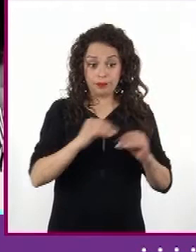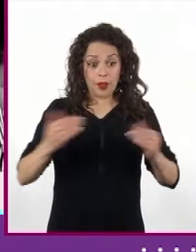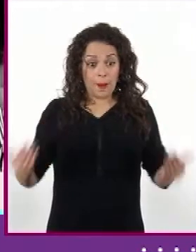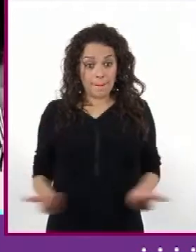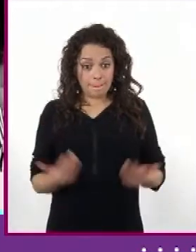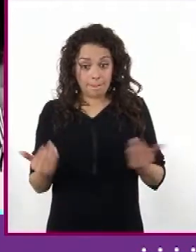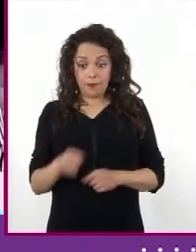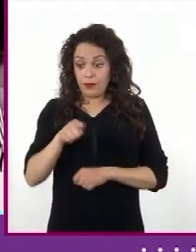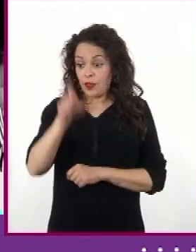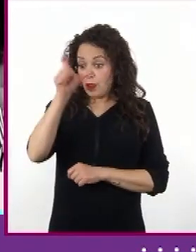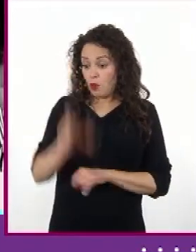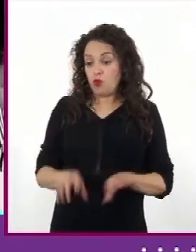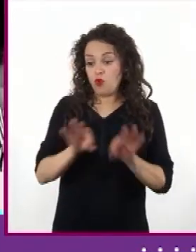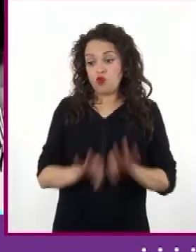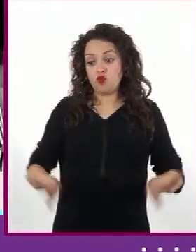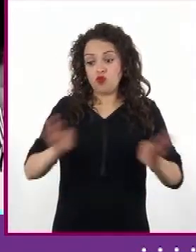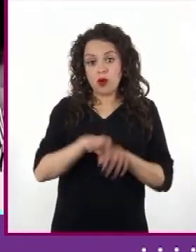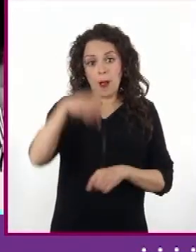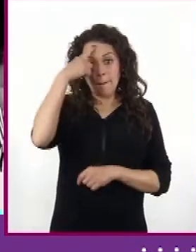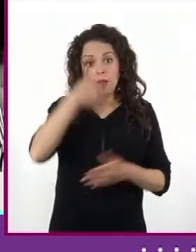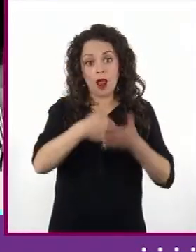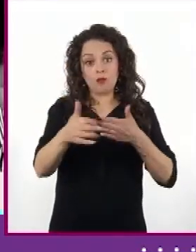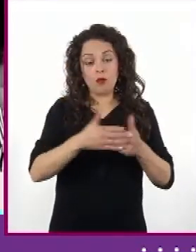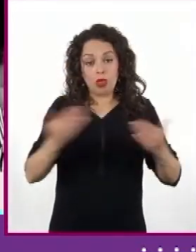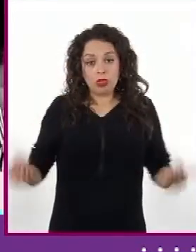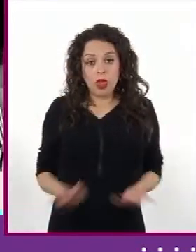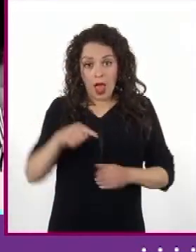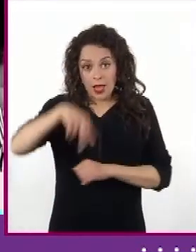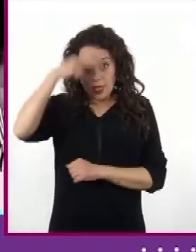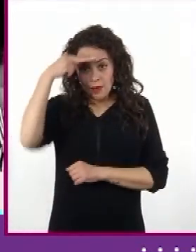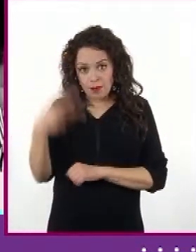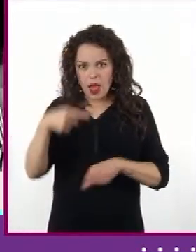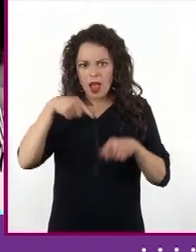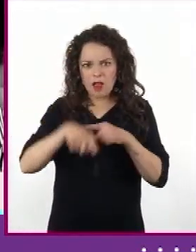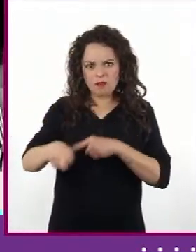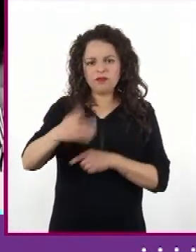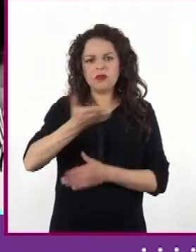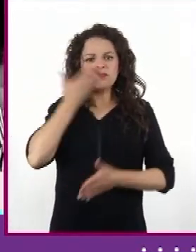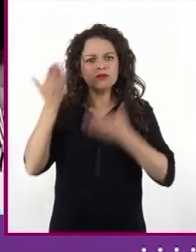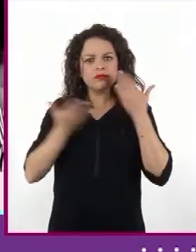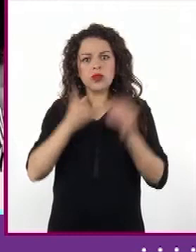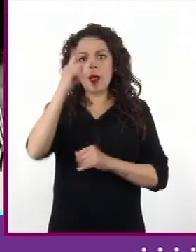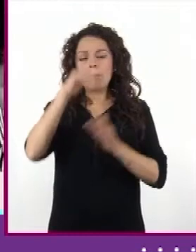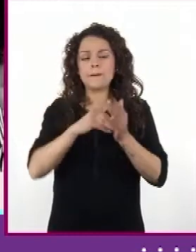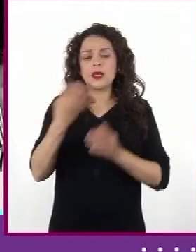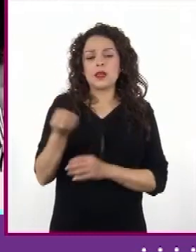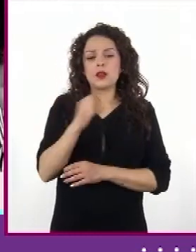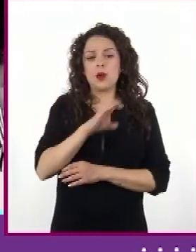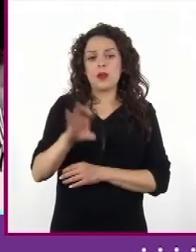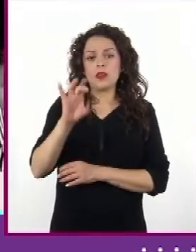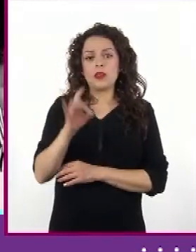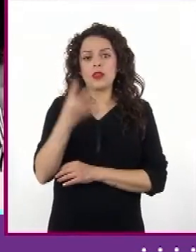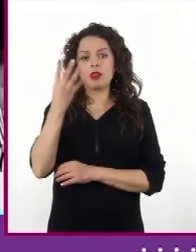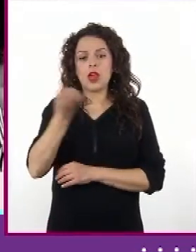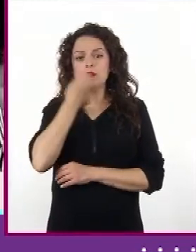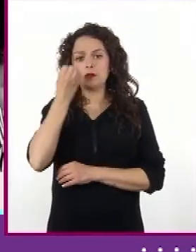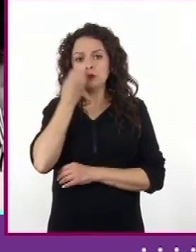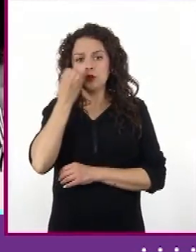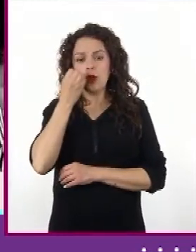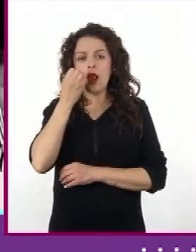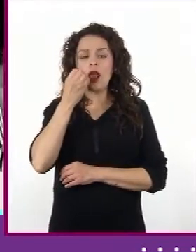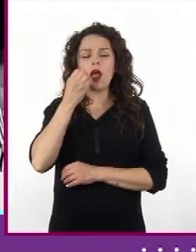para la danza moderna en México, e inició sus estudios en 1934 en la Escuela Nacional de